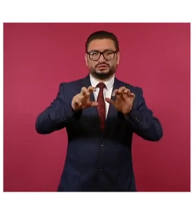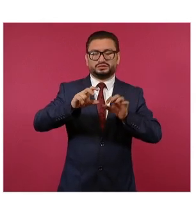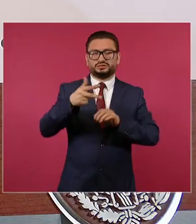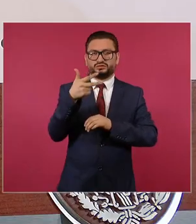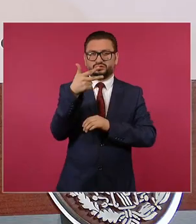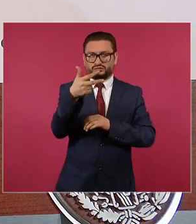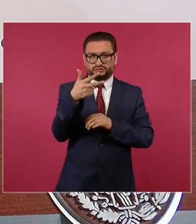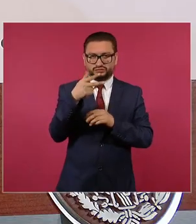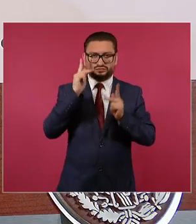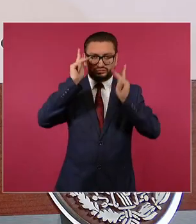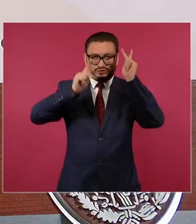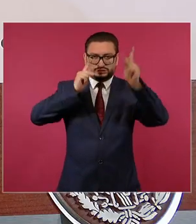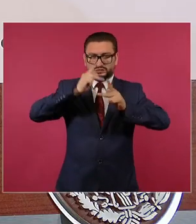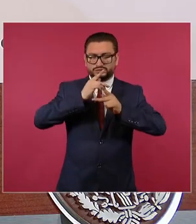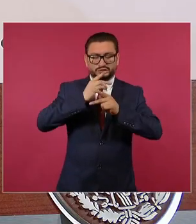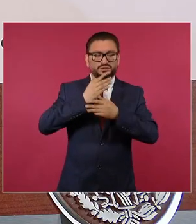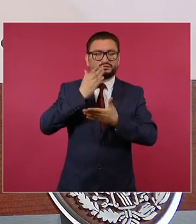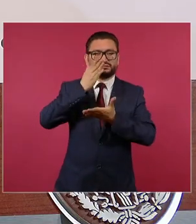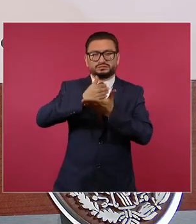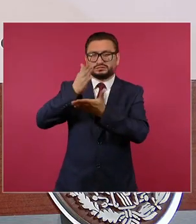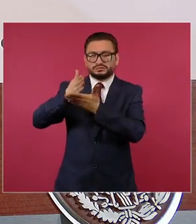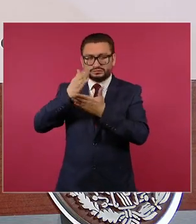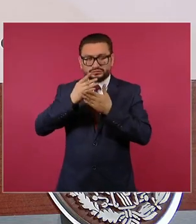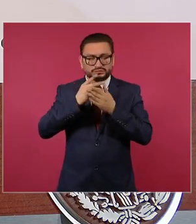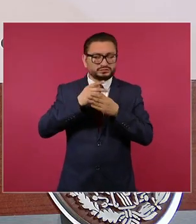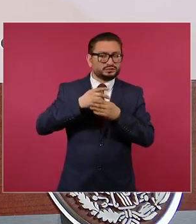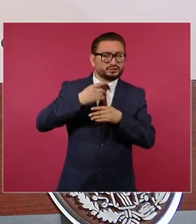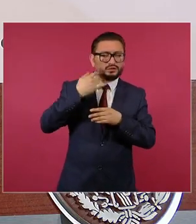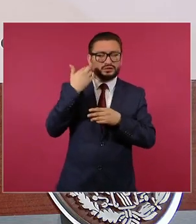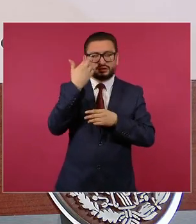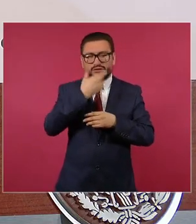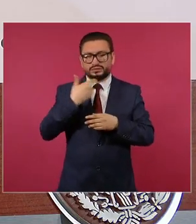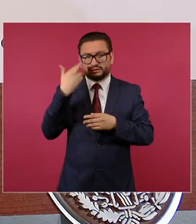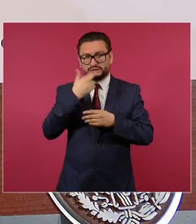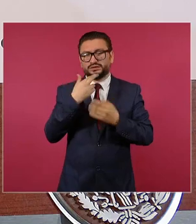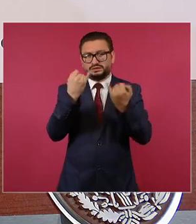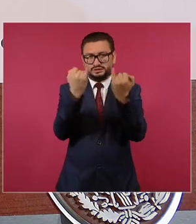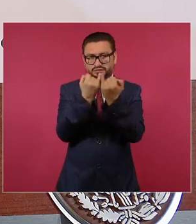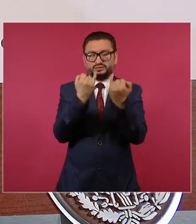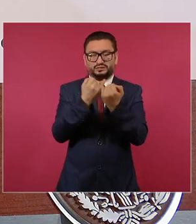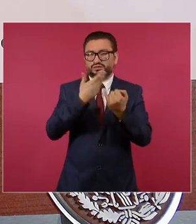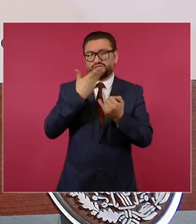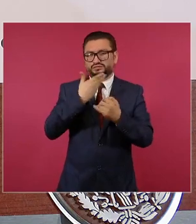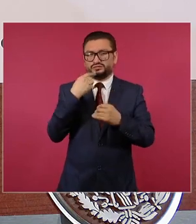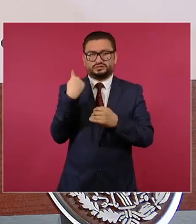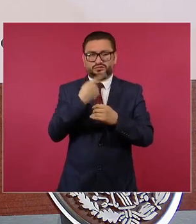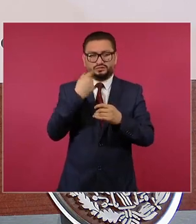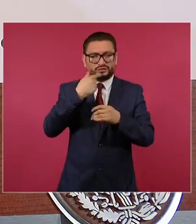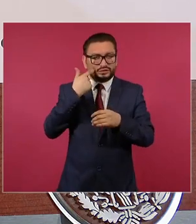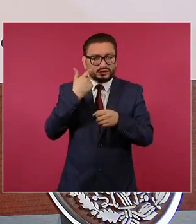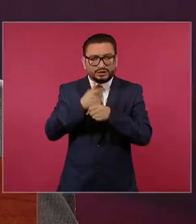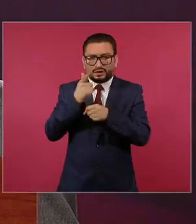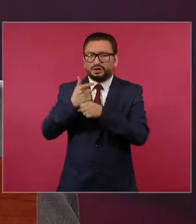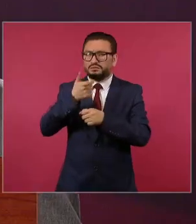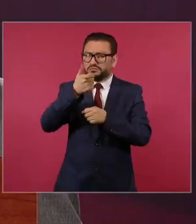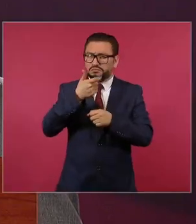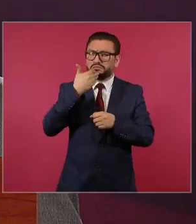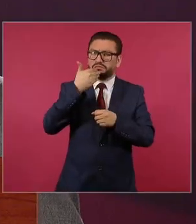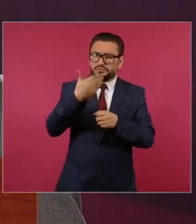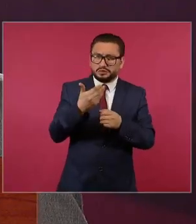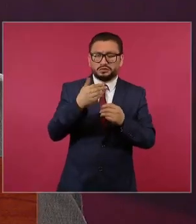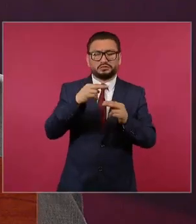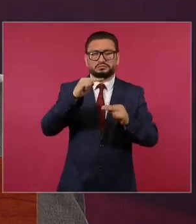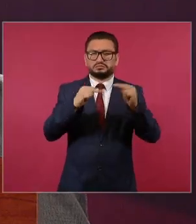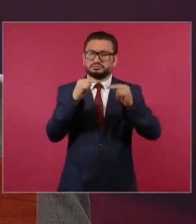de verificación y en todos los casos, como generalmente suele suceder, los precios son correctos, están dentro del